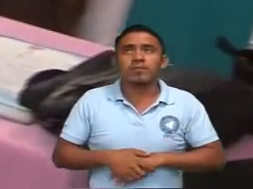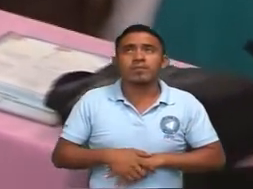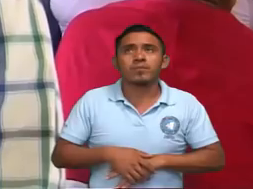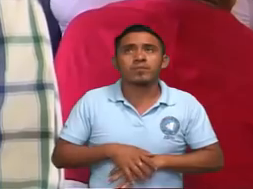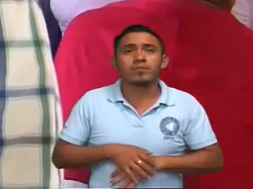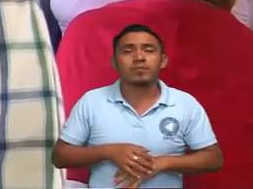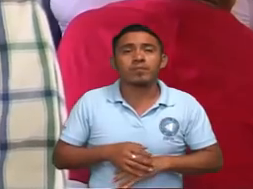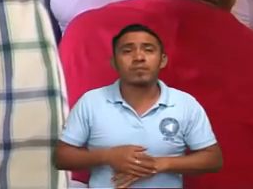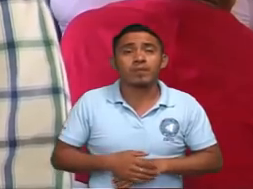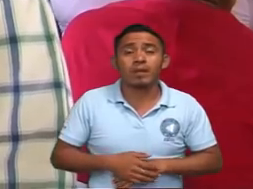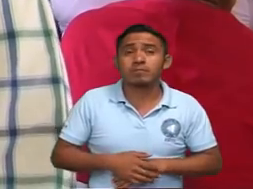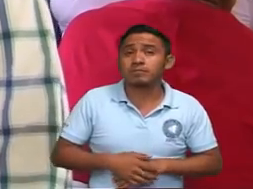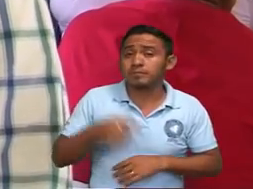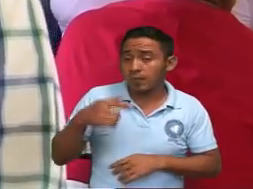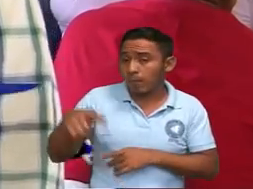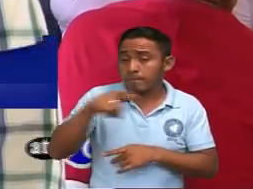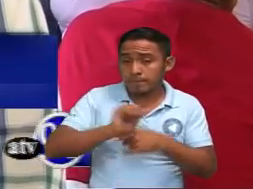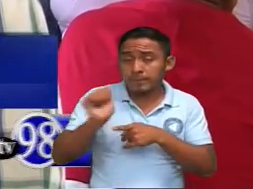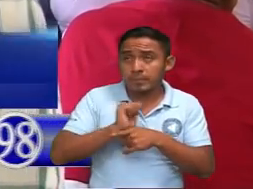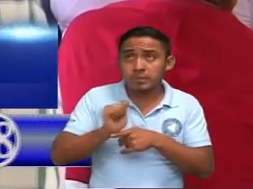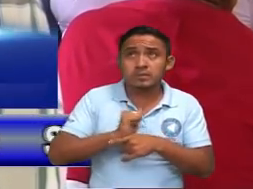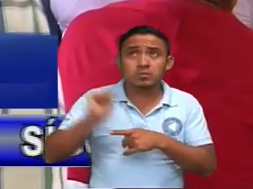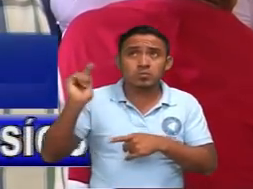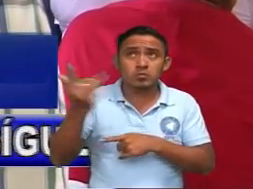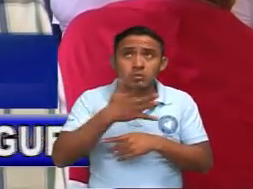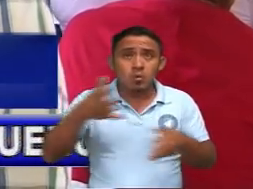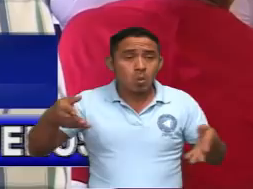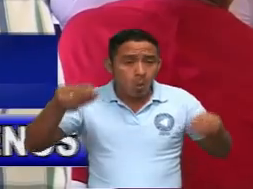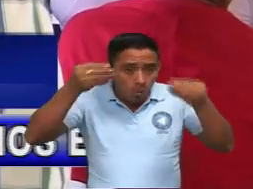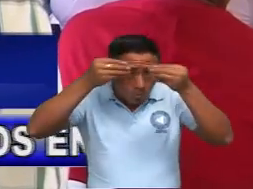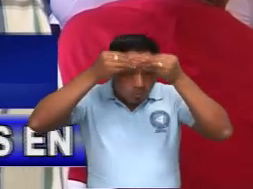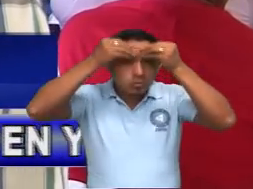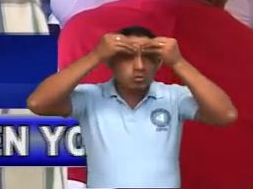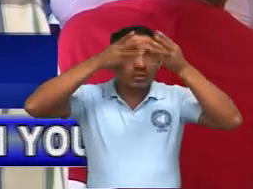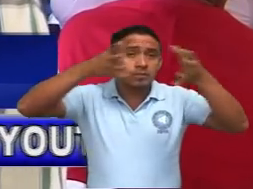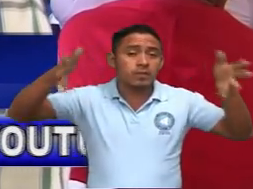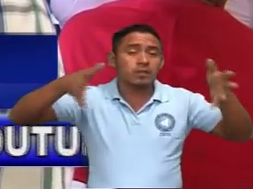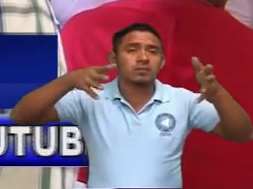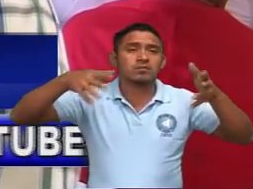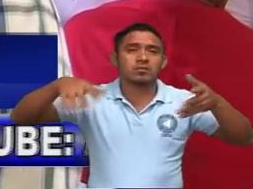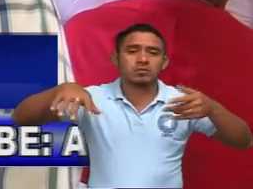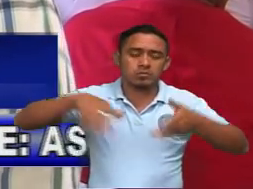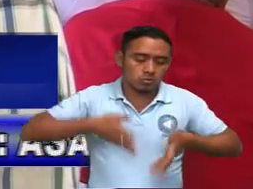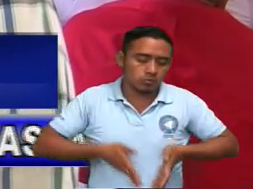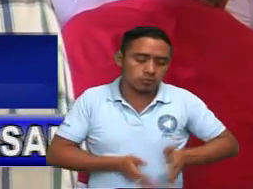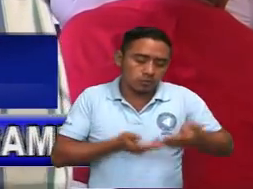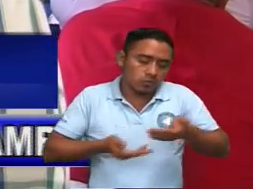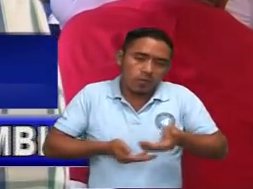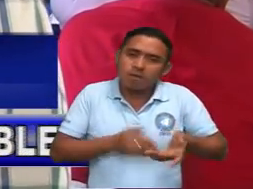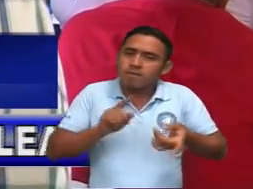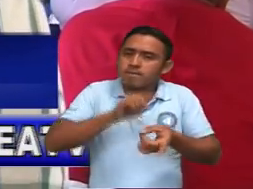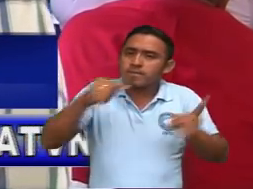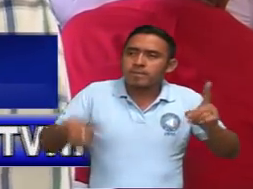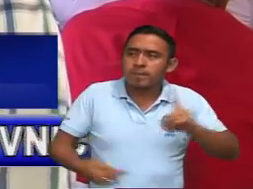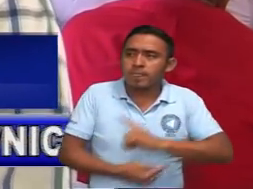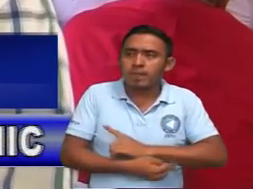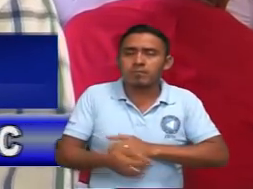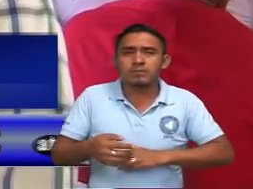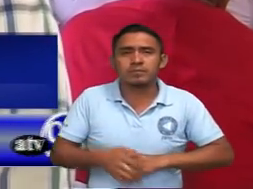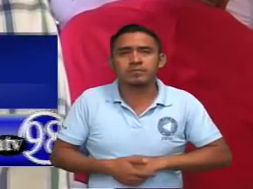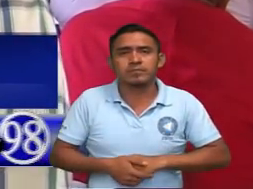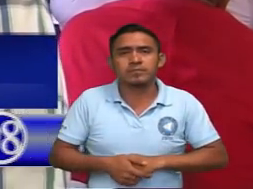Cuando se pone en práctica todos estos conocimientos adquiridos, el pronóstico de un recién nacido cambia completamente, para bien,